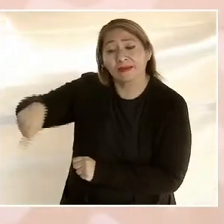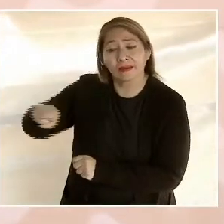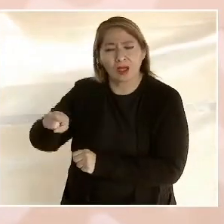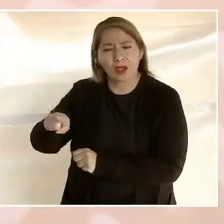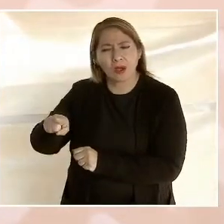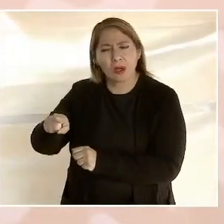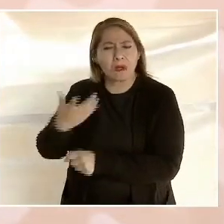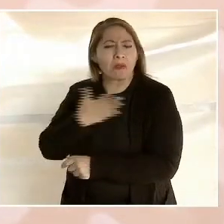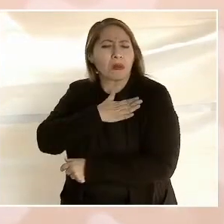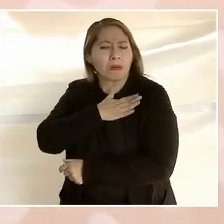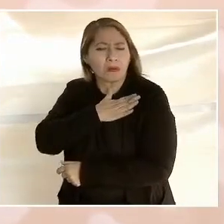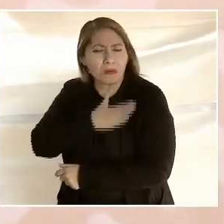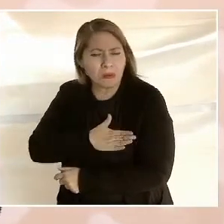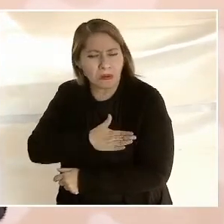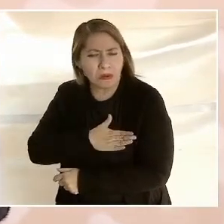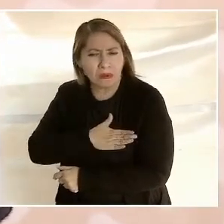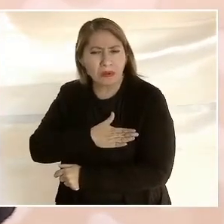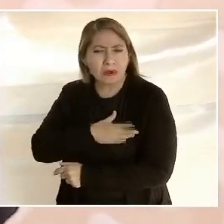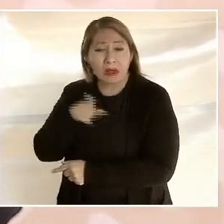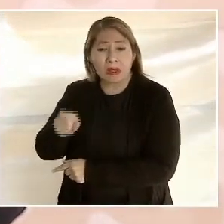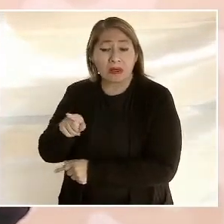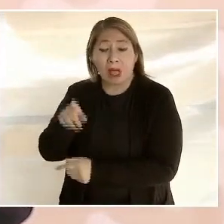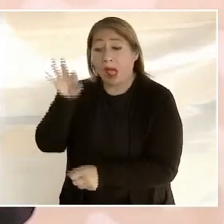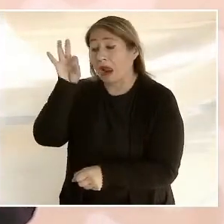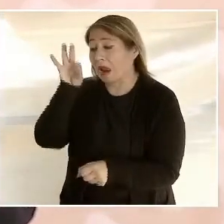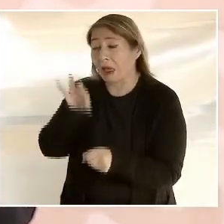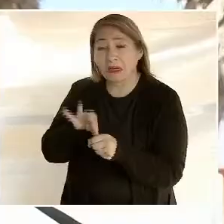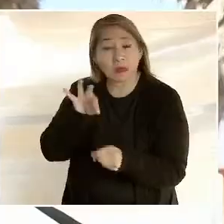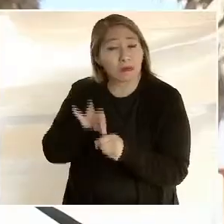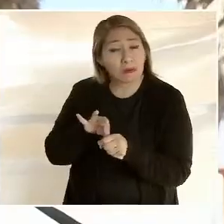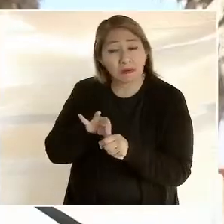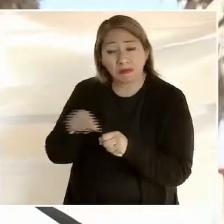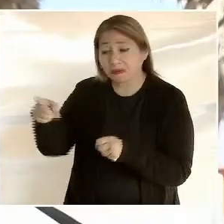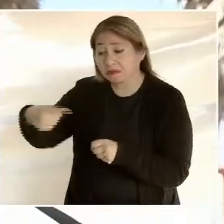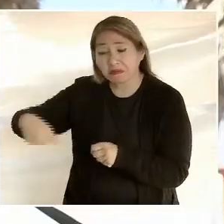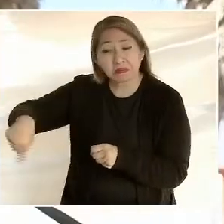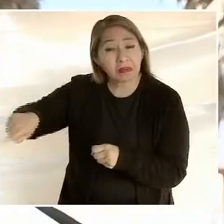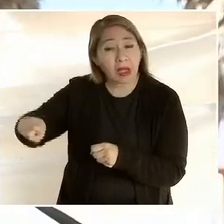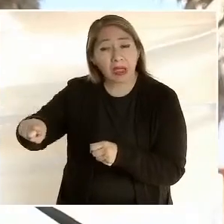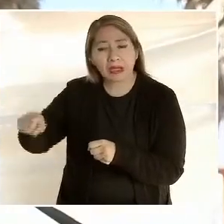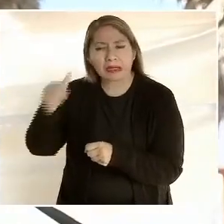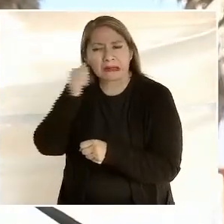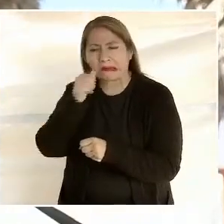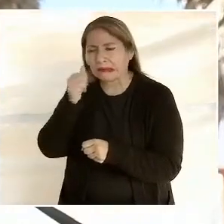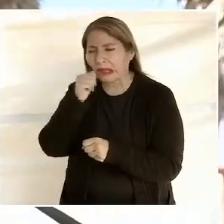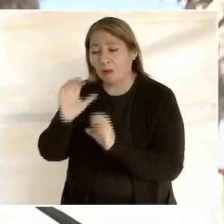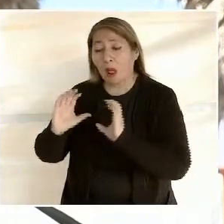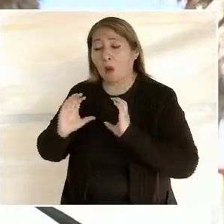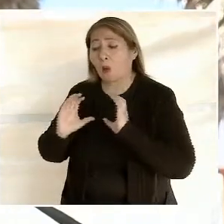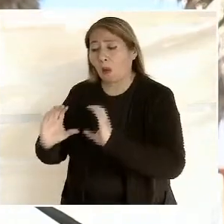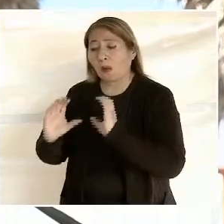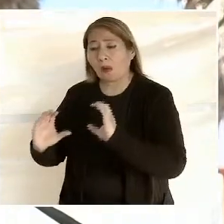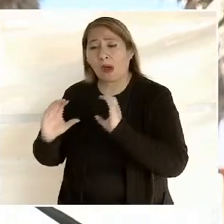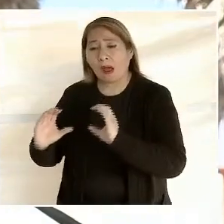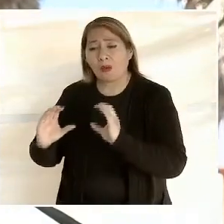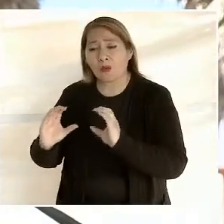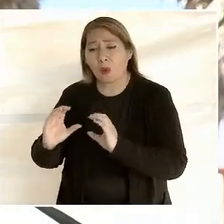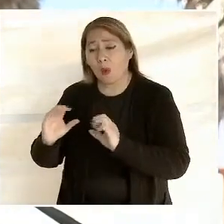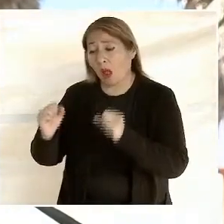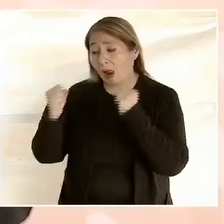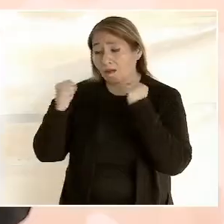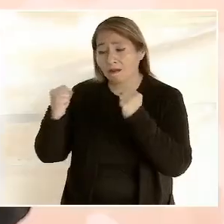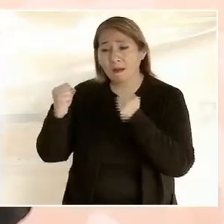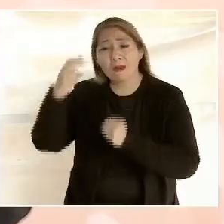la justicia, la democracia y la soberanía nacional.